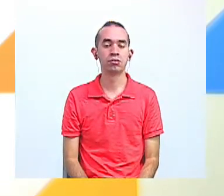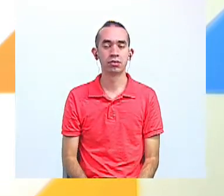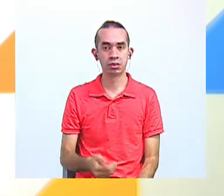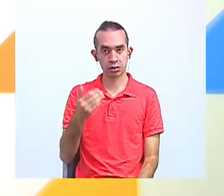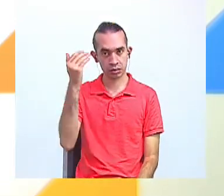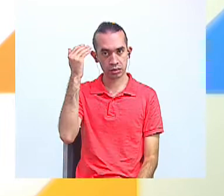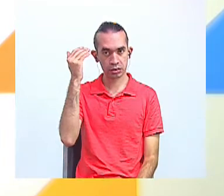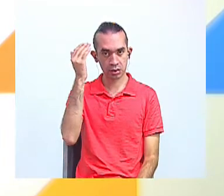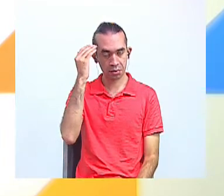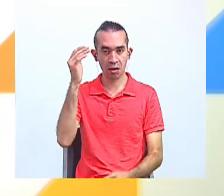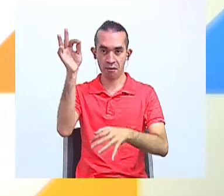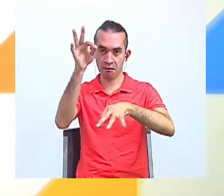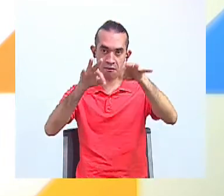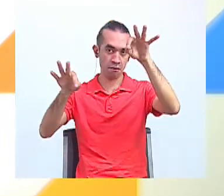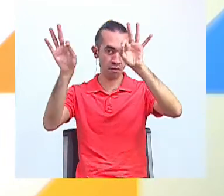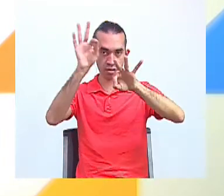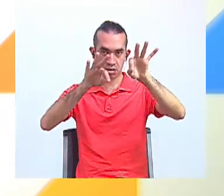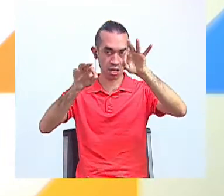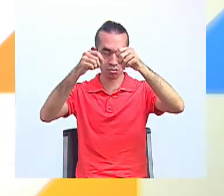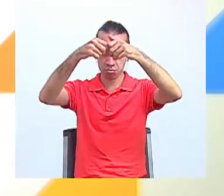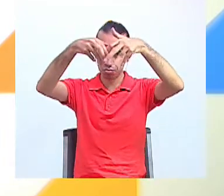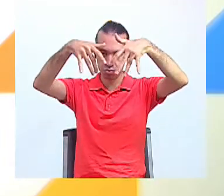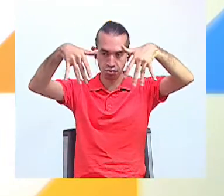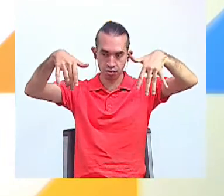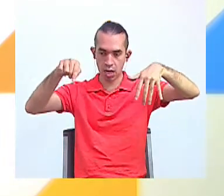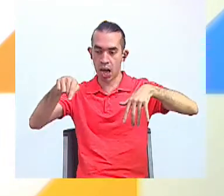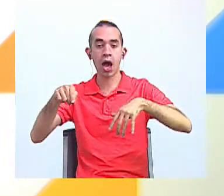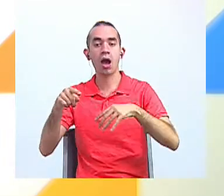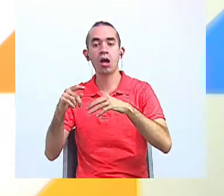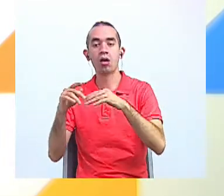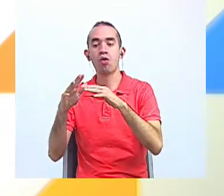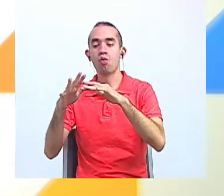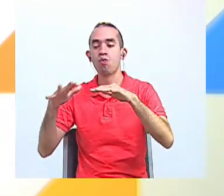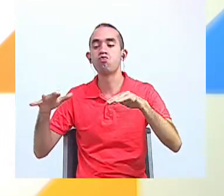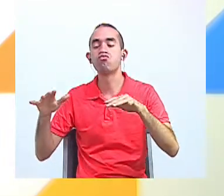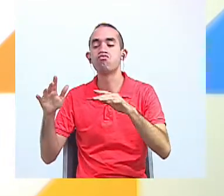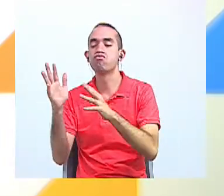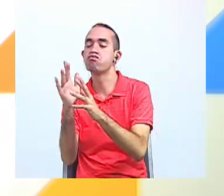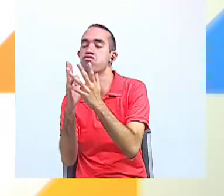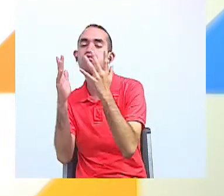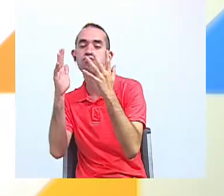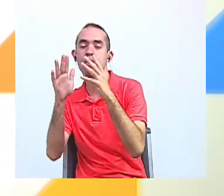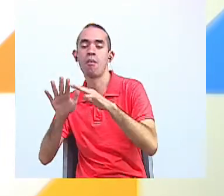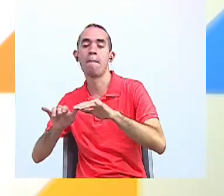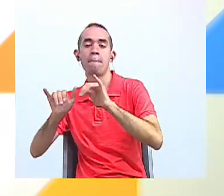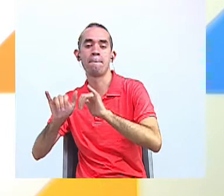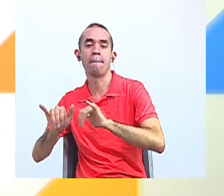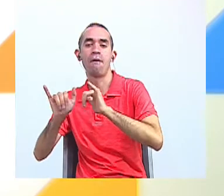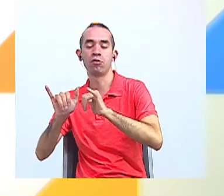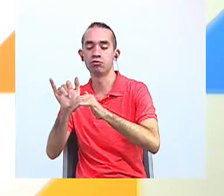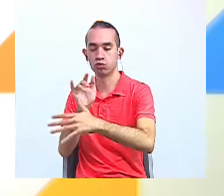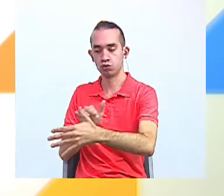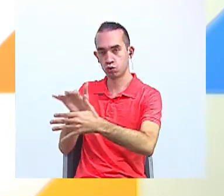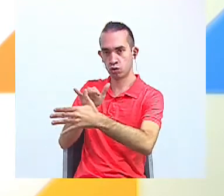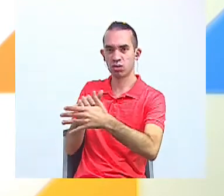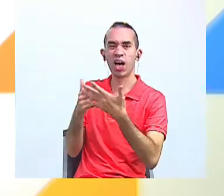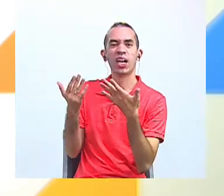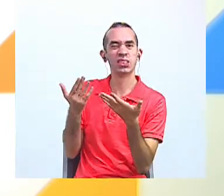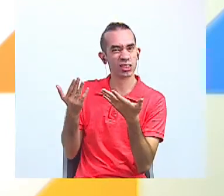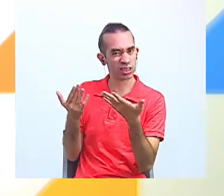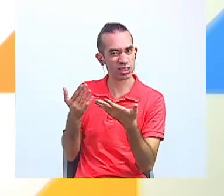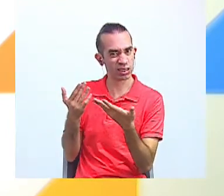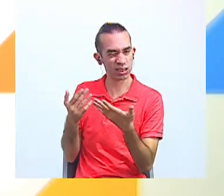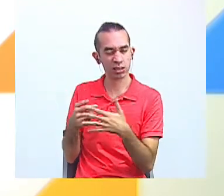física que estudia los fluidos en reposo. Y cuando hablamos de fluido, ¿cómo en qué pensamos? Bueno,